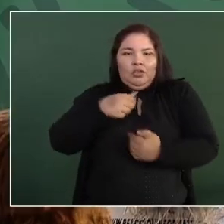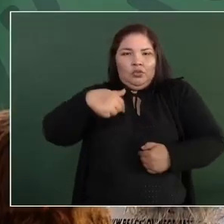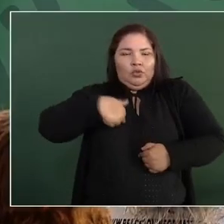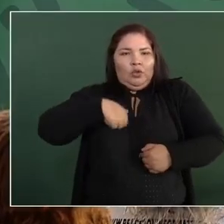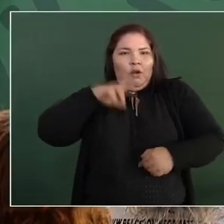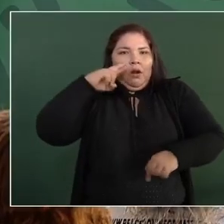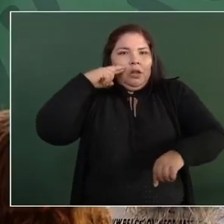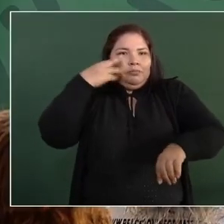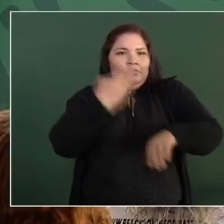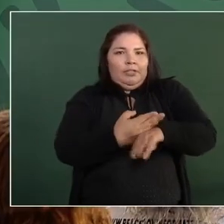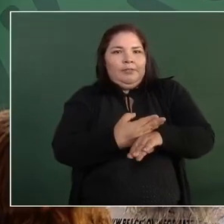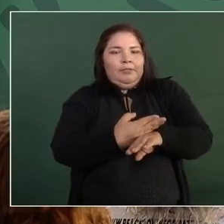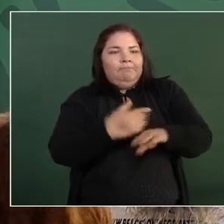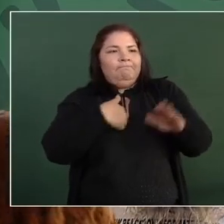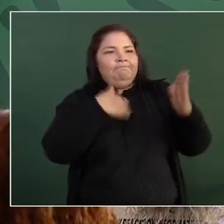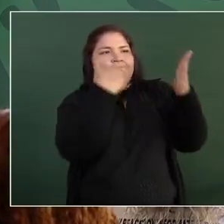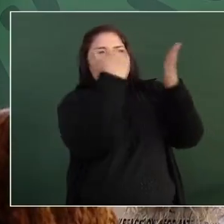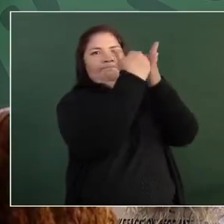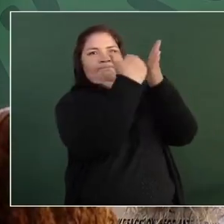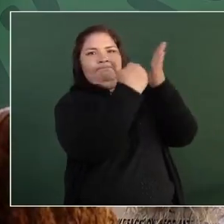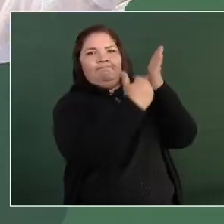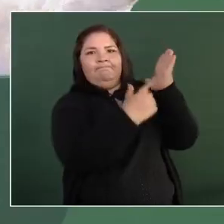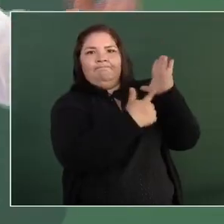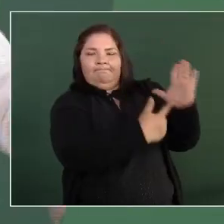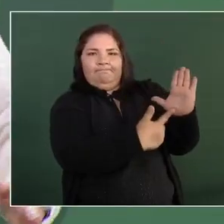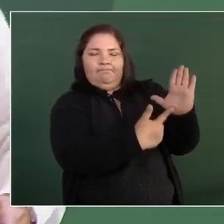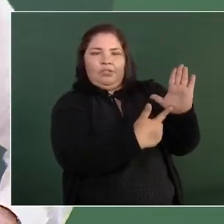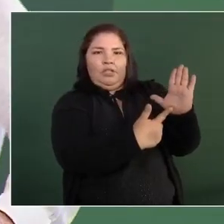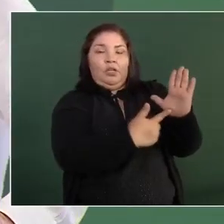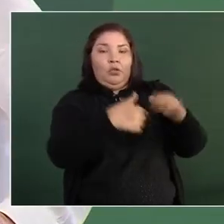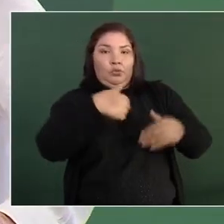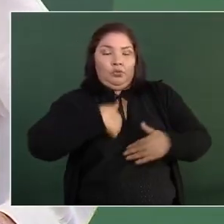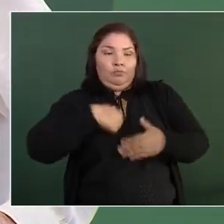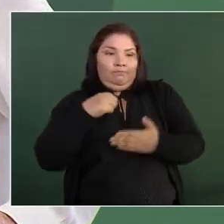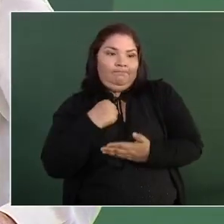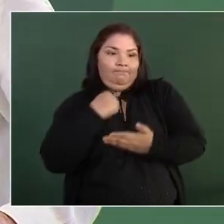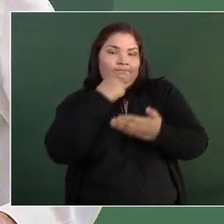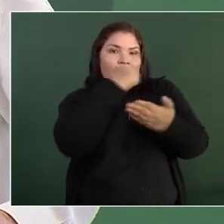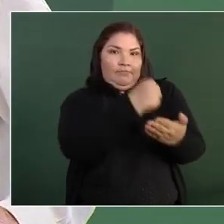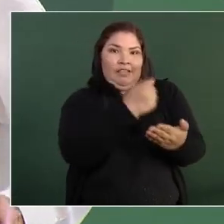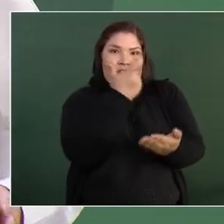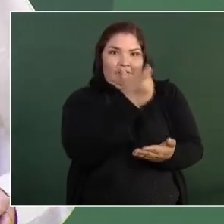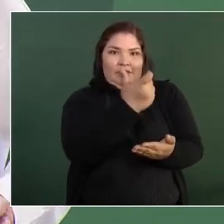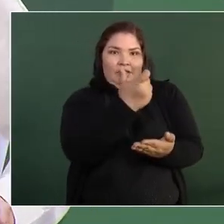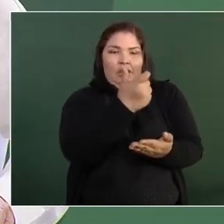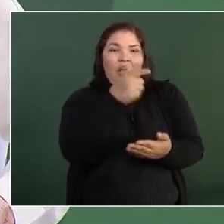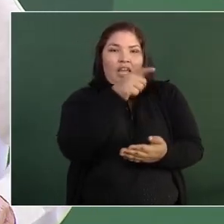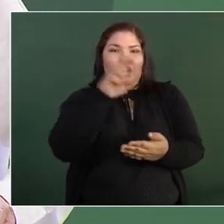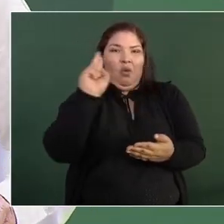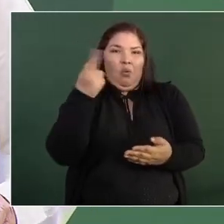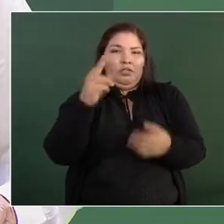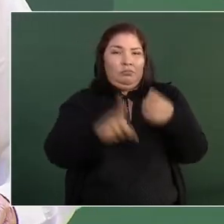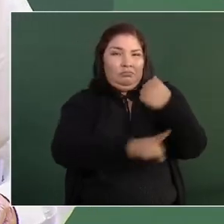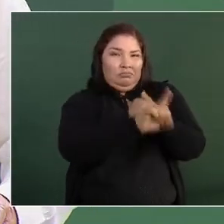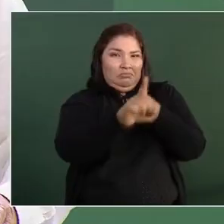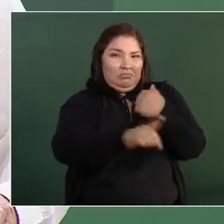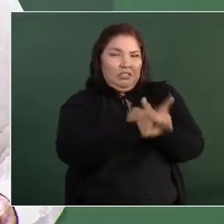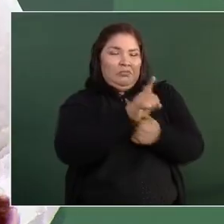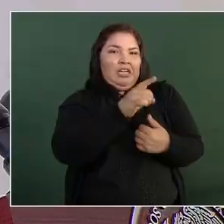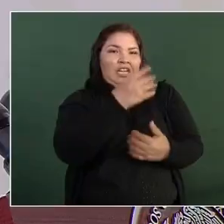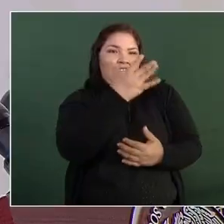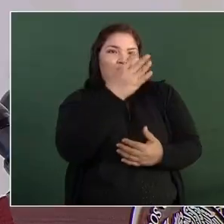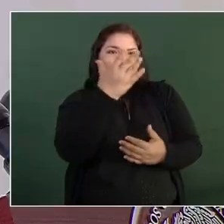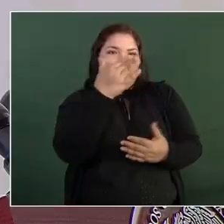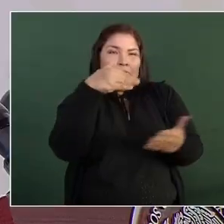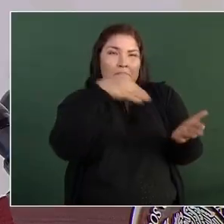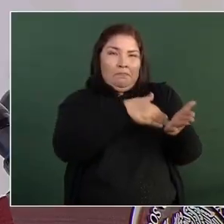dar, entregar. Dimos dinero entonces para que la universidad saliera de la crisis, 550, y